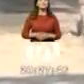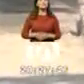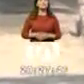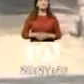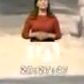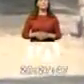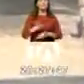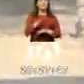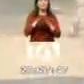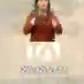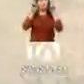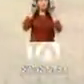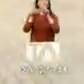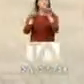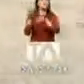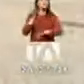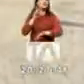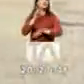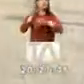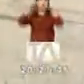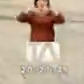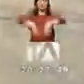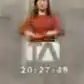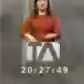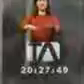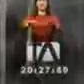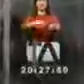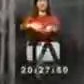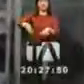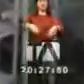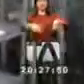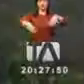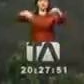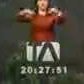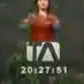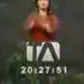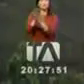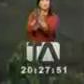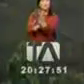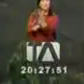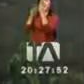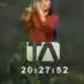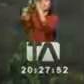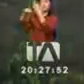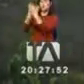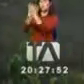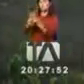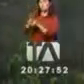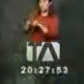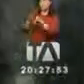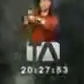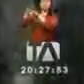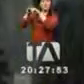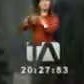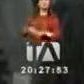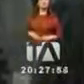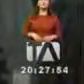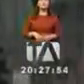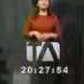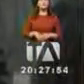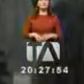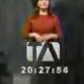producto de la creciente de ríos. Aseguró que ellos serán parte del proyecto Casa para Todos que impulsa el gobierno nacional. Vamos